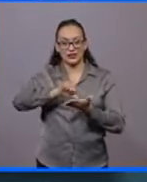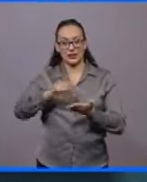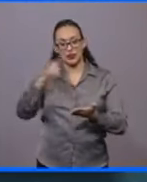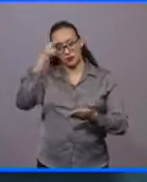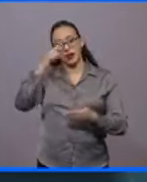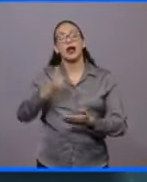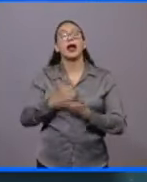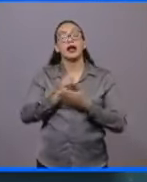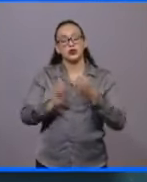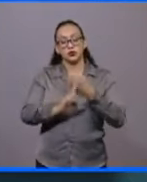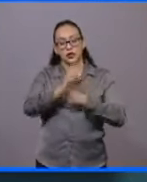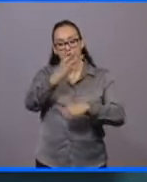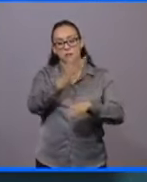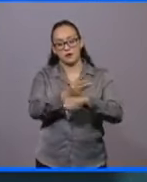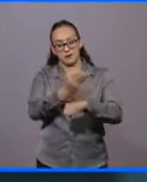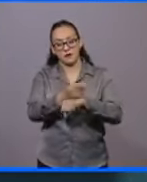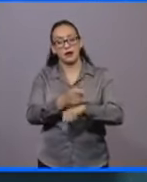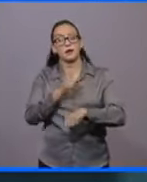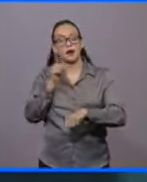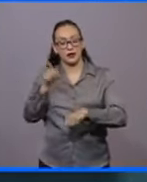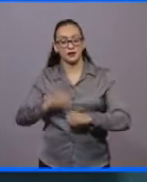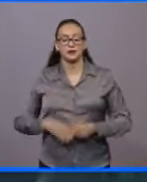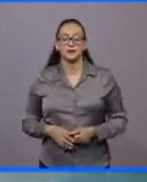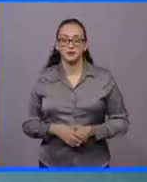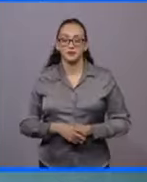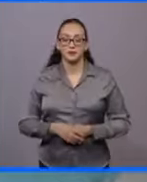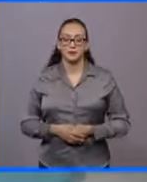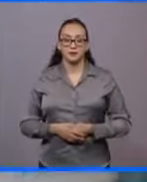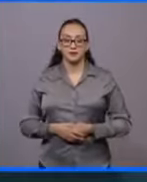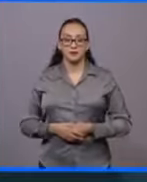Mecanismos Alternativos de Solución de Controversias en la localidad.